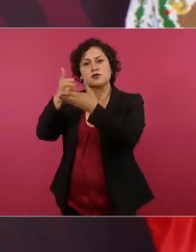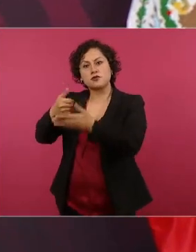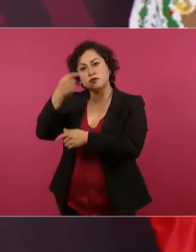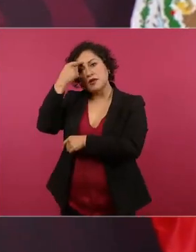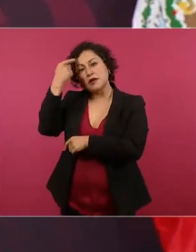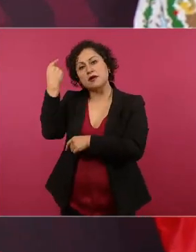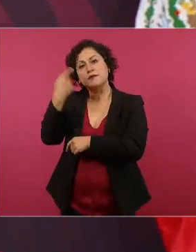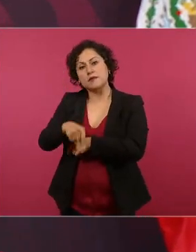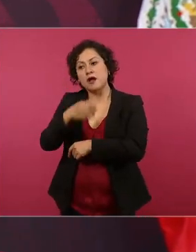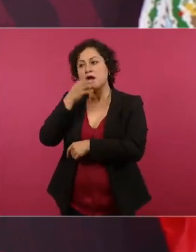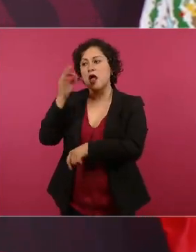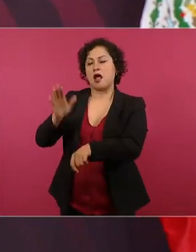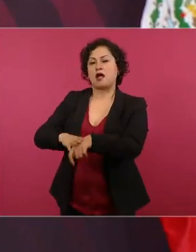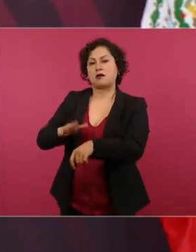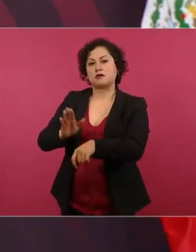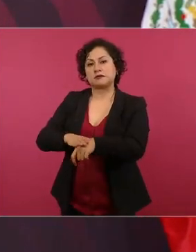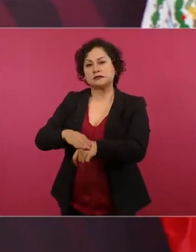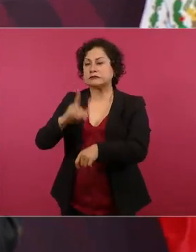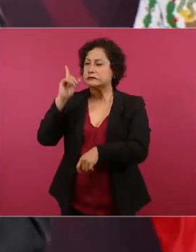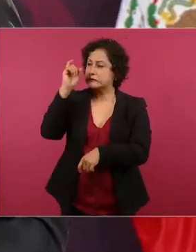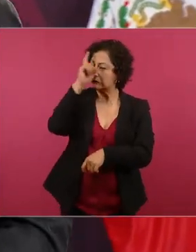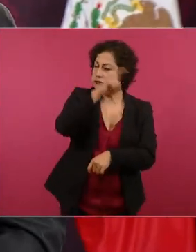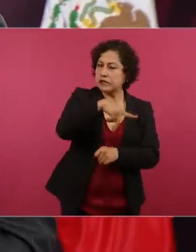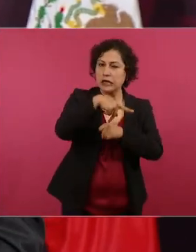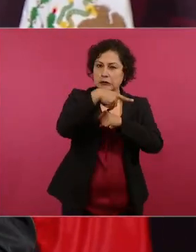norte, nada más que no es